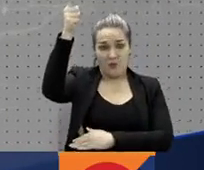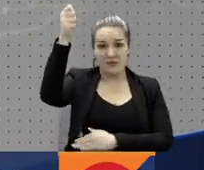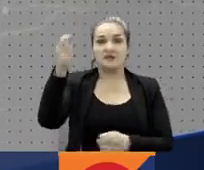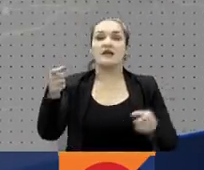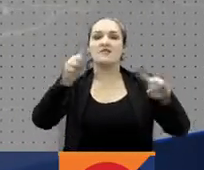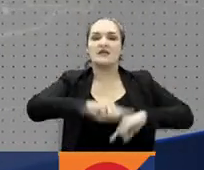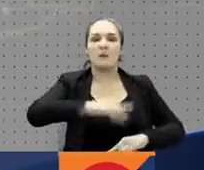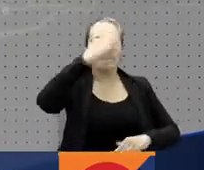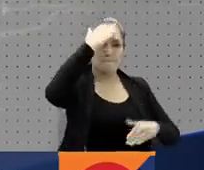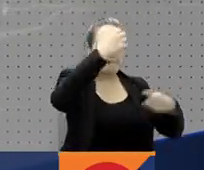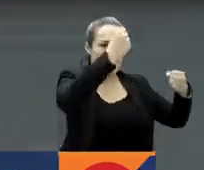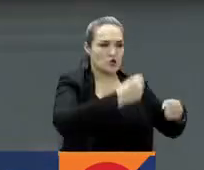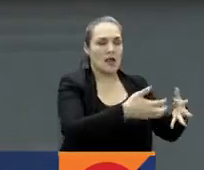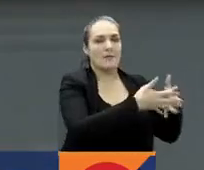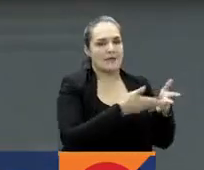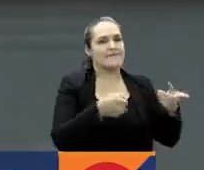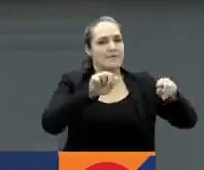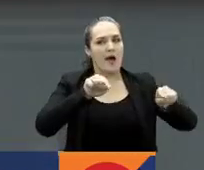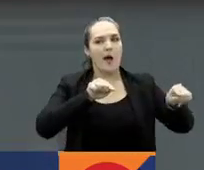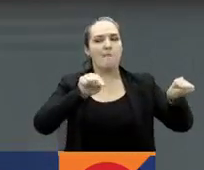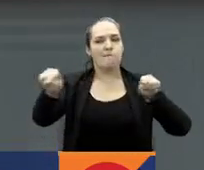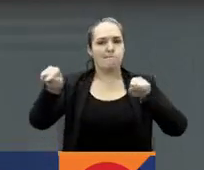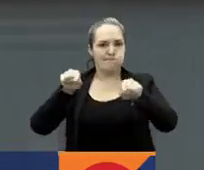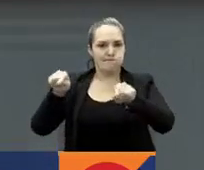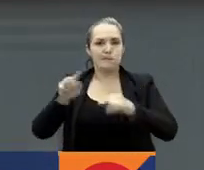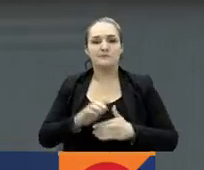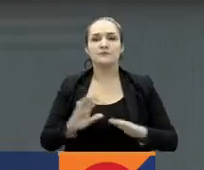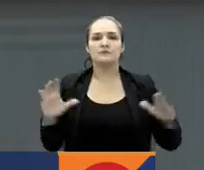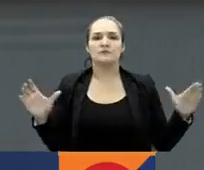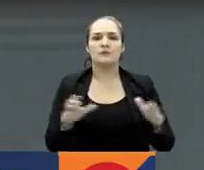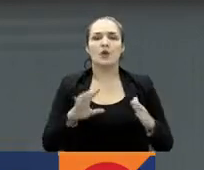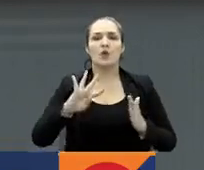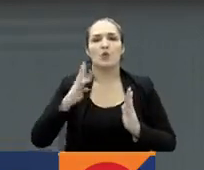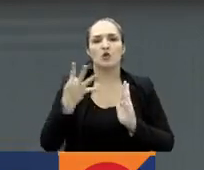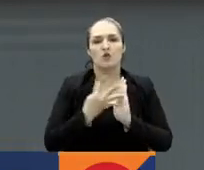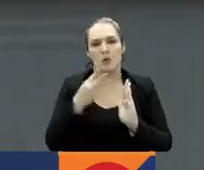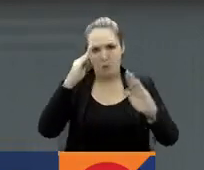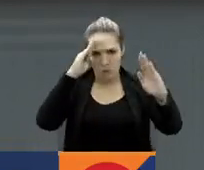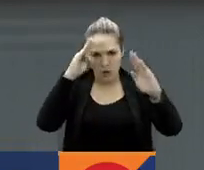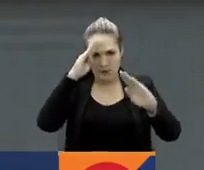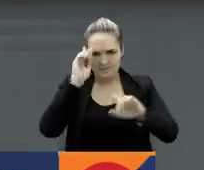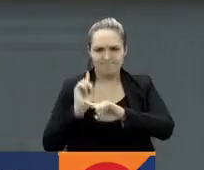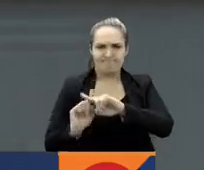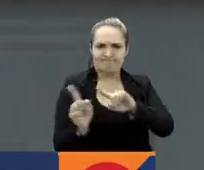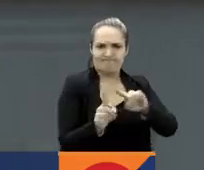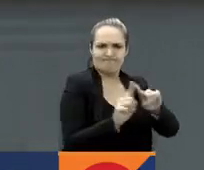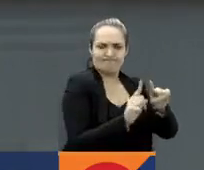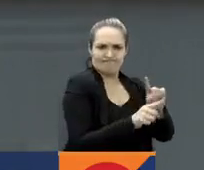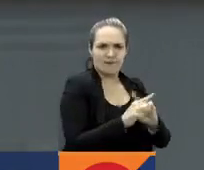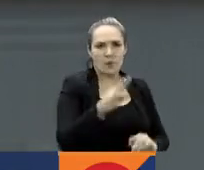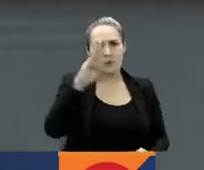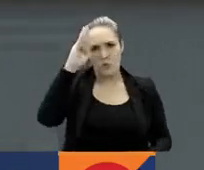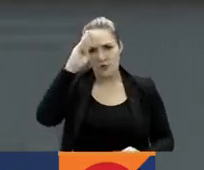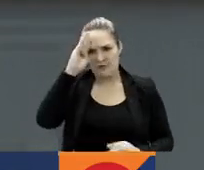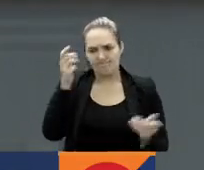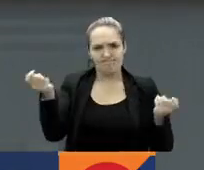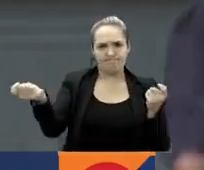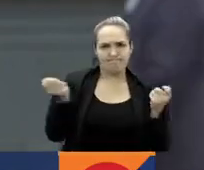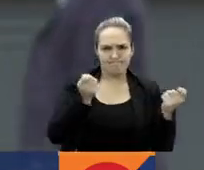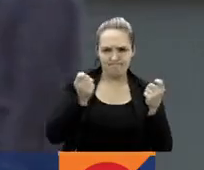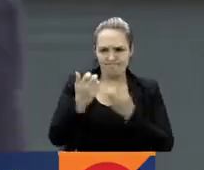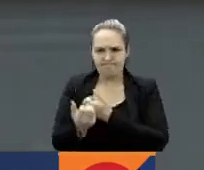tienen previstas aglomeraciones un equipo de más de 4.000 policías de distintas capacidades que van a estar